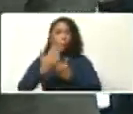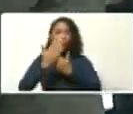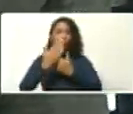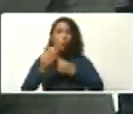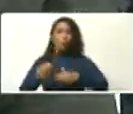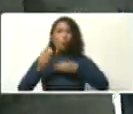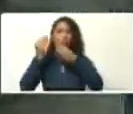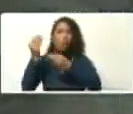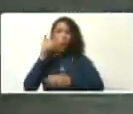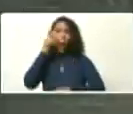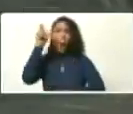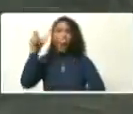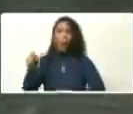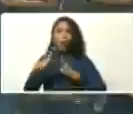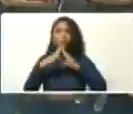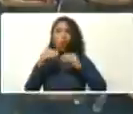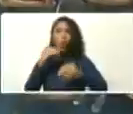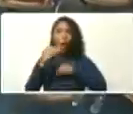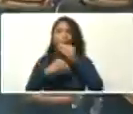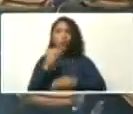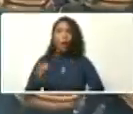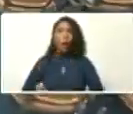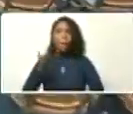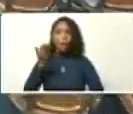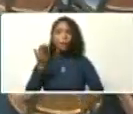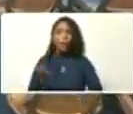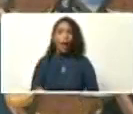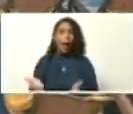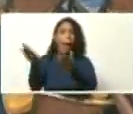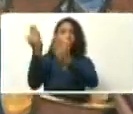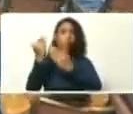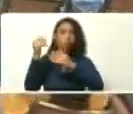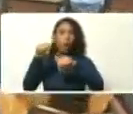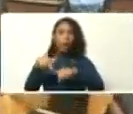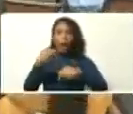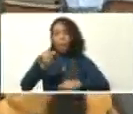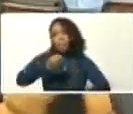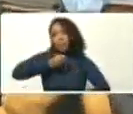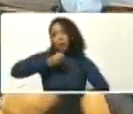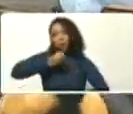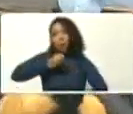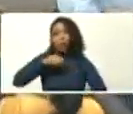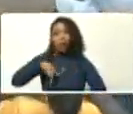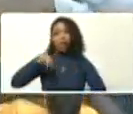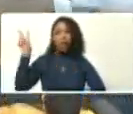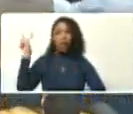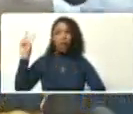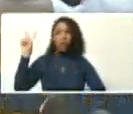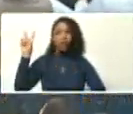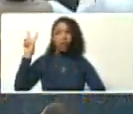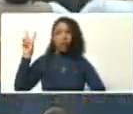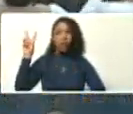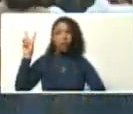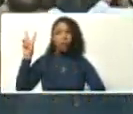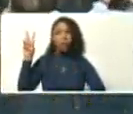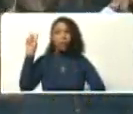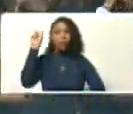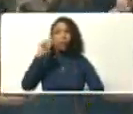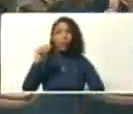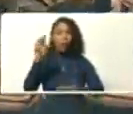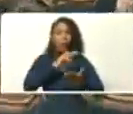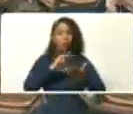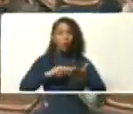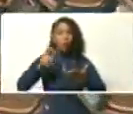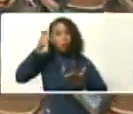Gerardo Blanco por todo lo que han sido sus importantes aportes al periodismo venezolano y también a la lectura para el